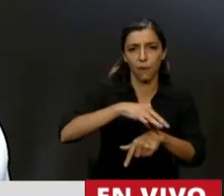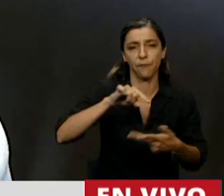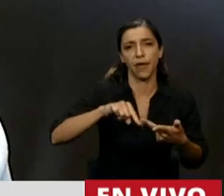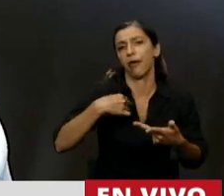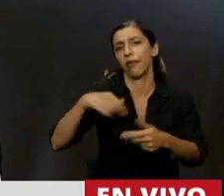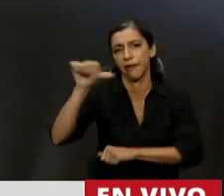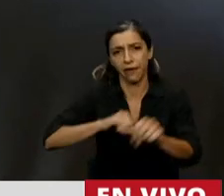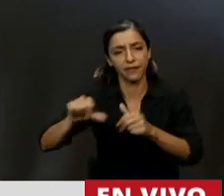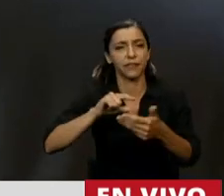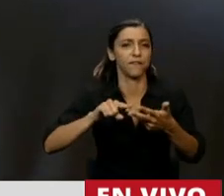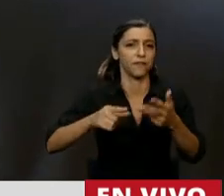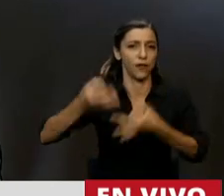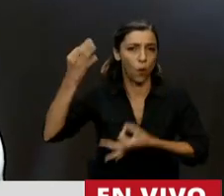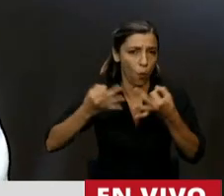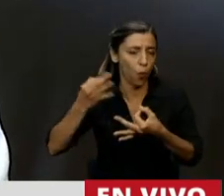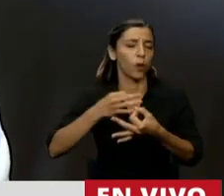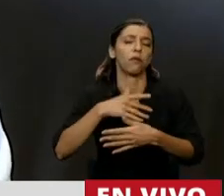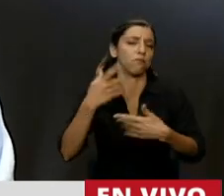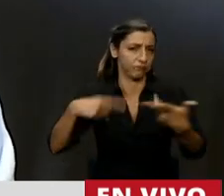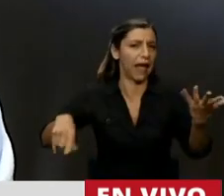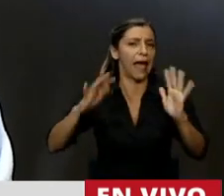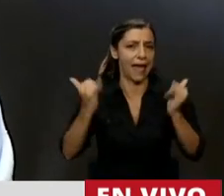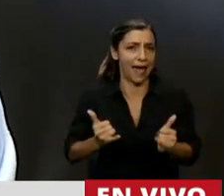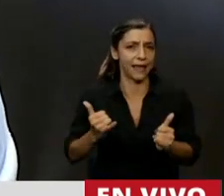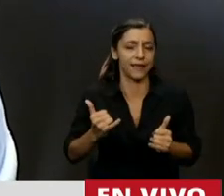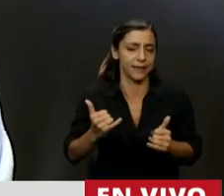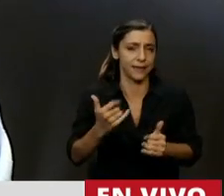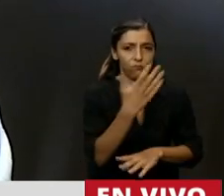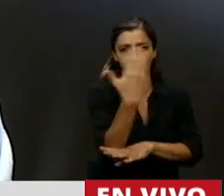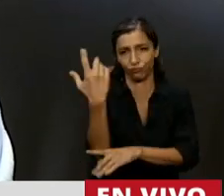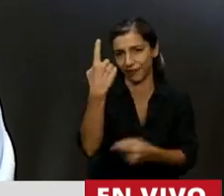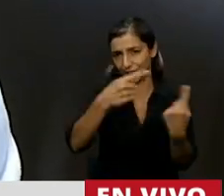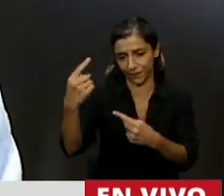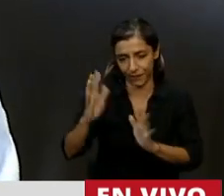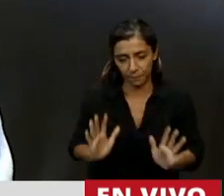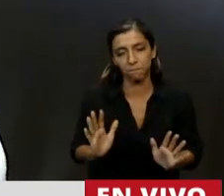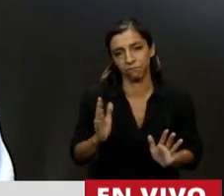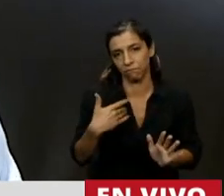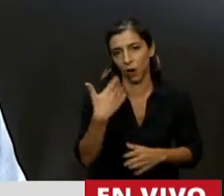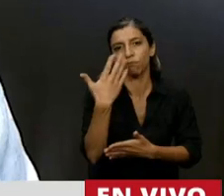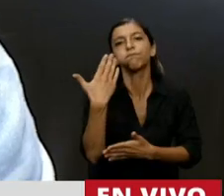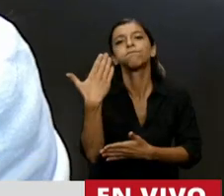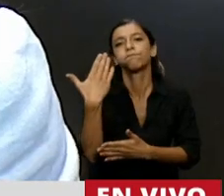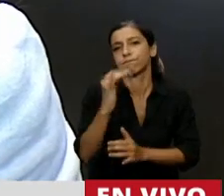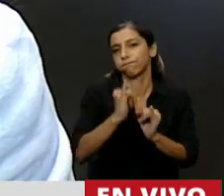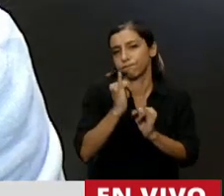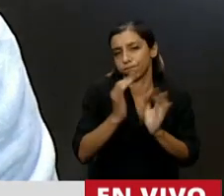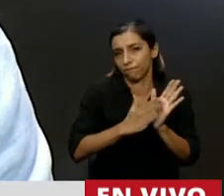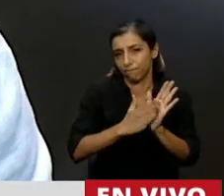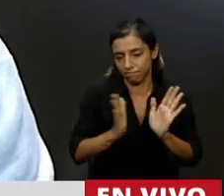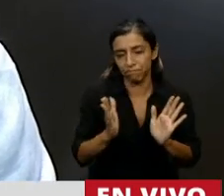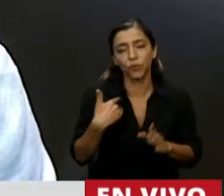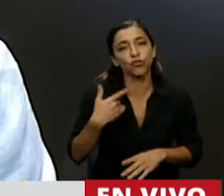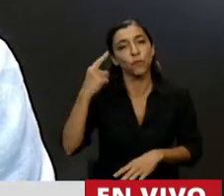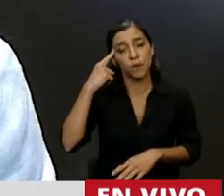científicas, jurídicas. Estimo que, y considero como muchos de los que estamos acá,